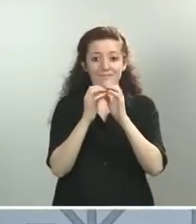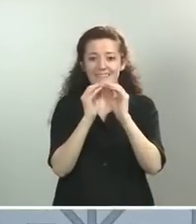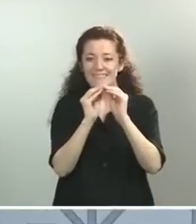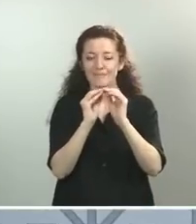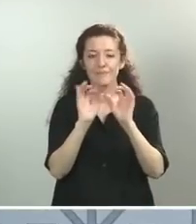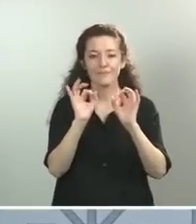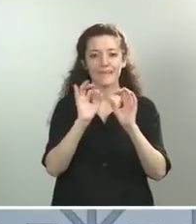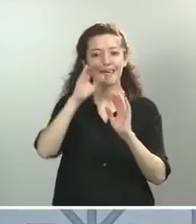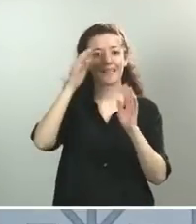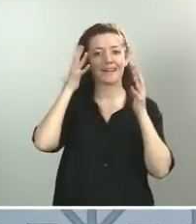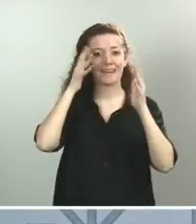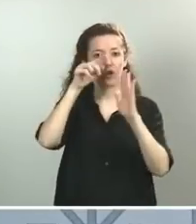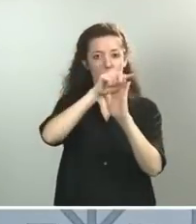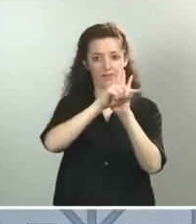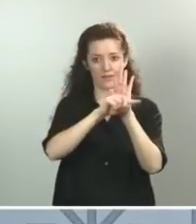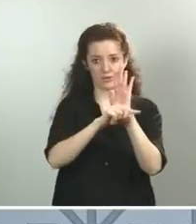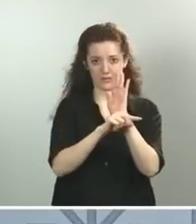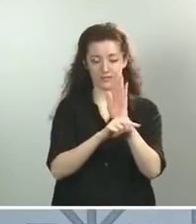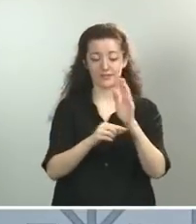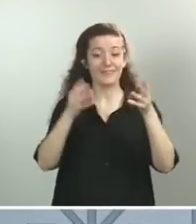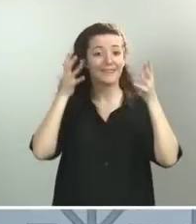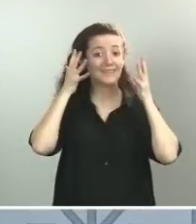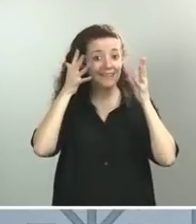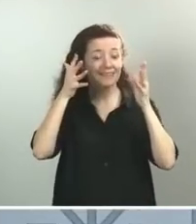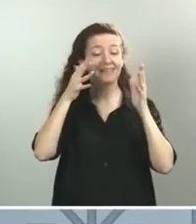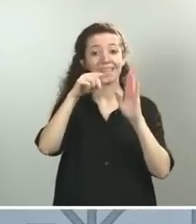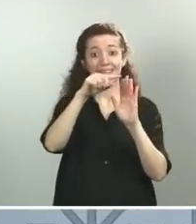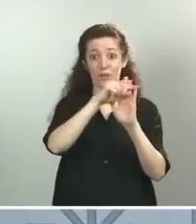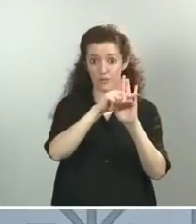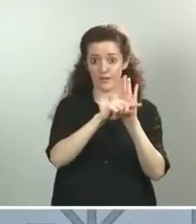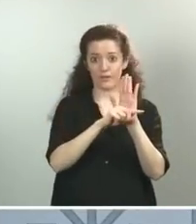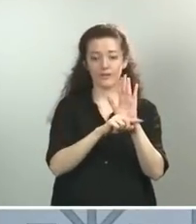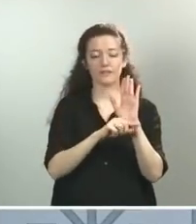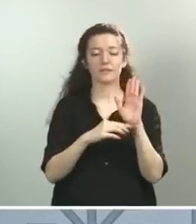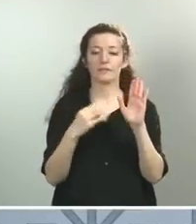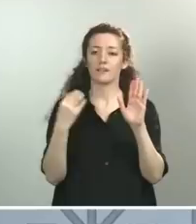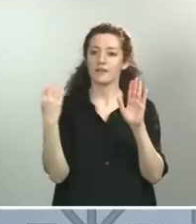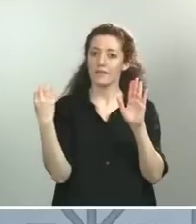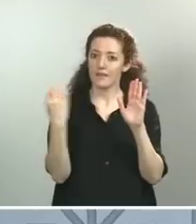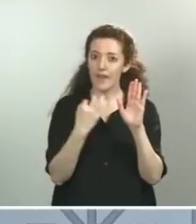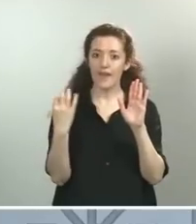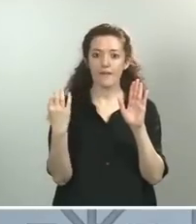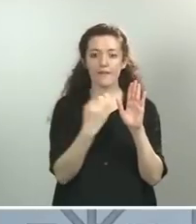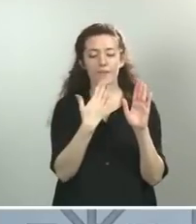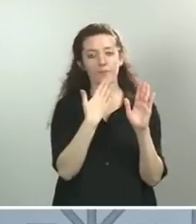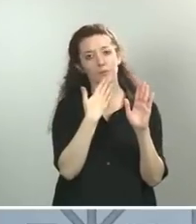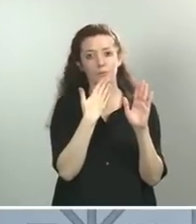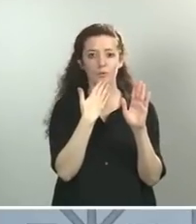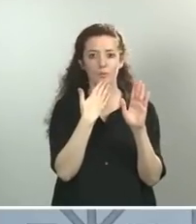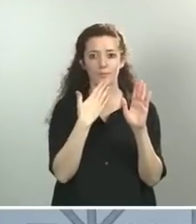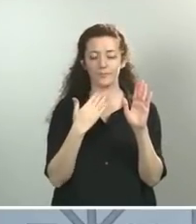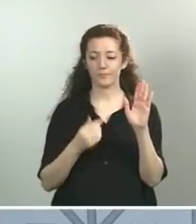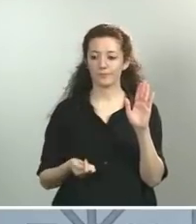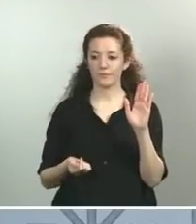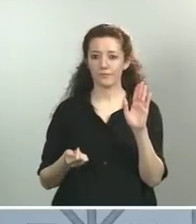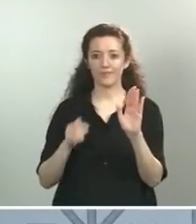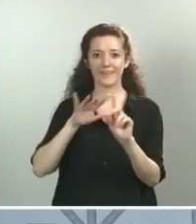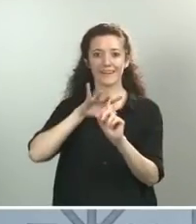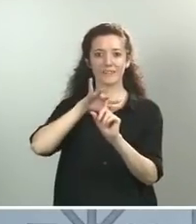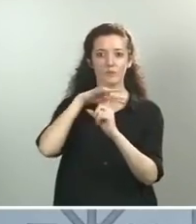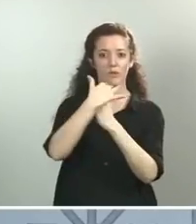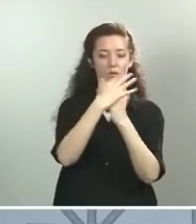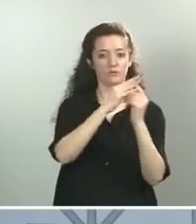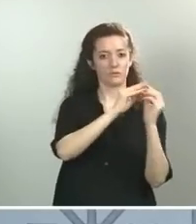son esas recomendaciones as que, en principio, deberían crear un marco comun, pero non